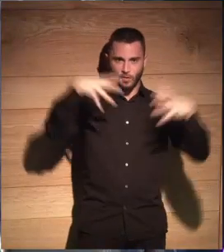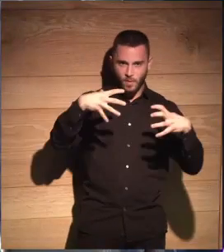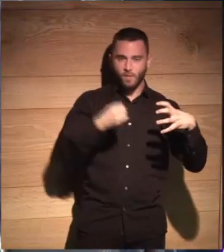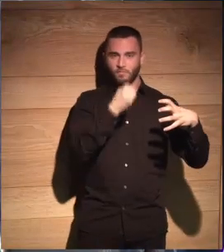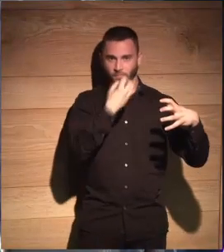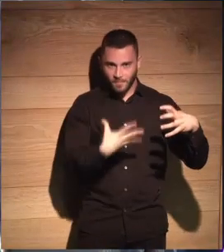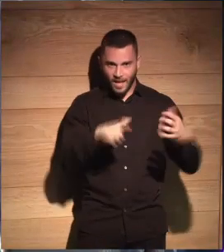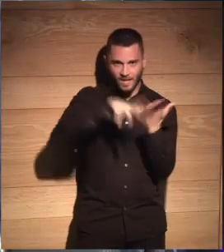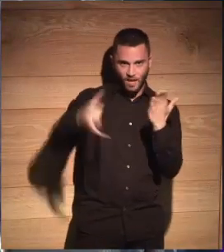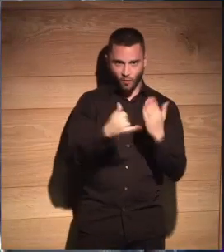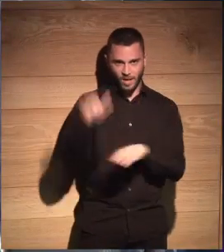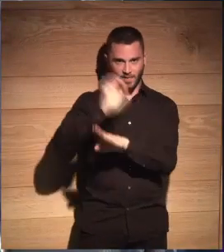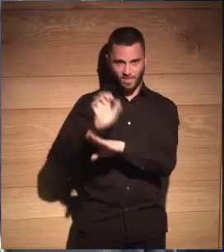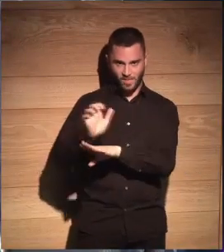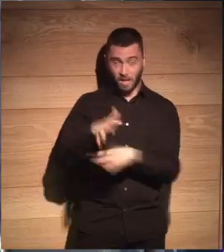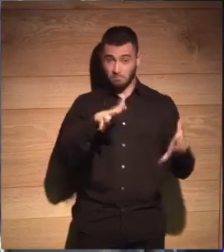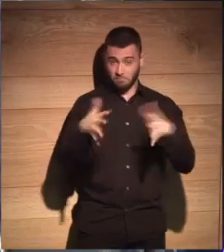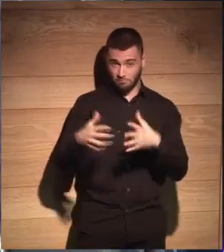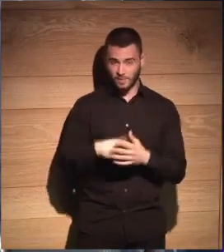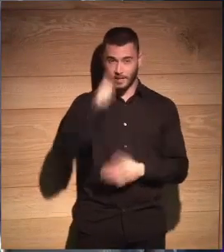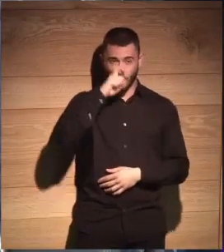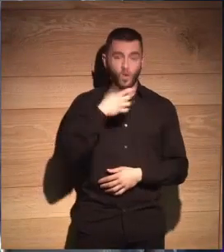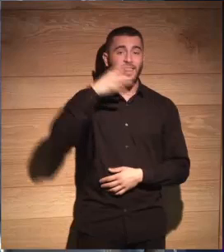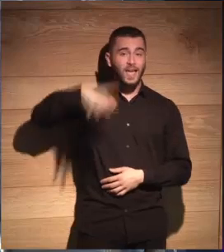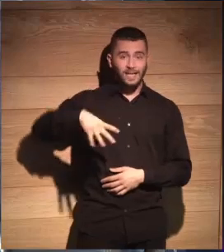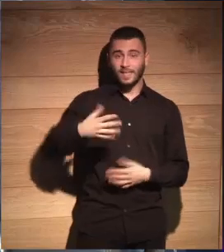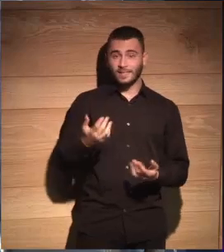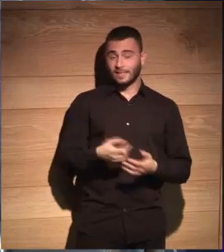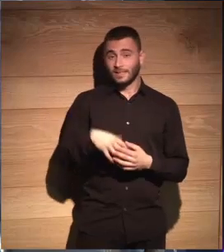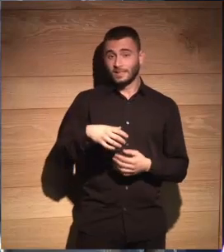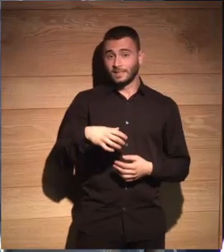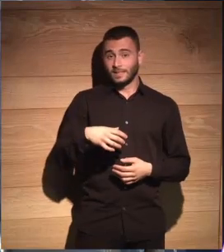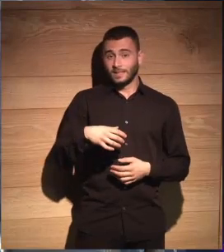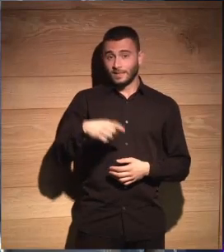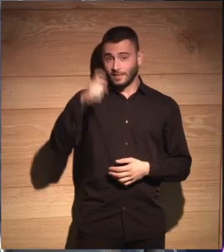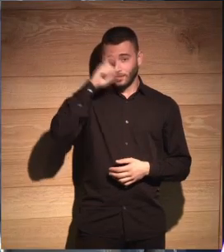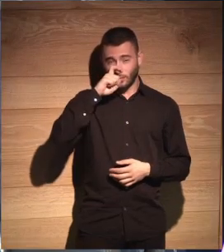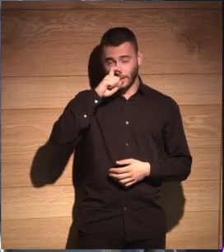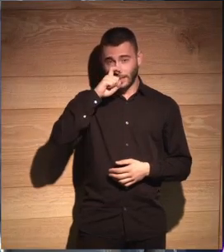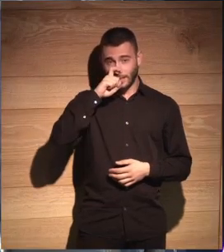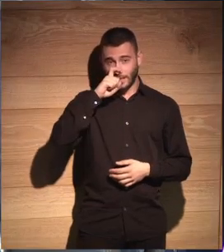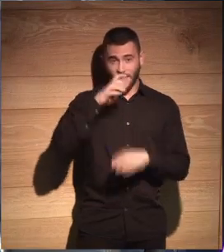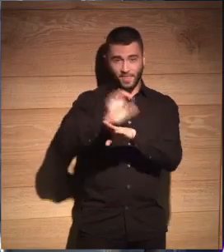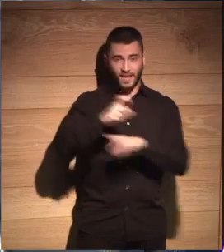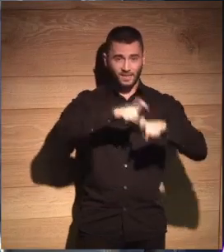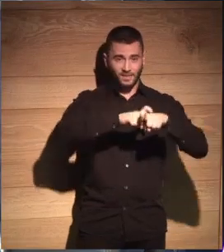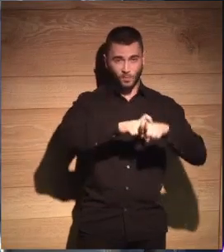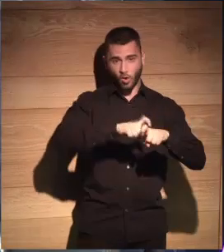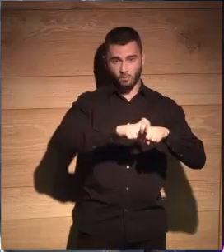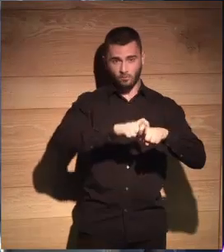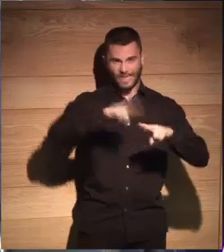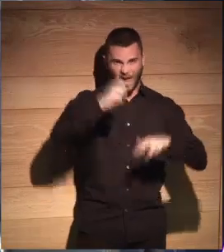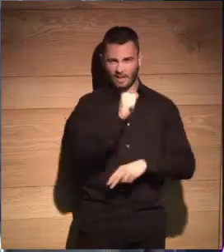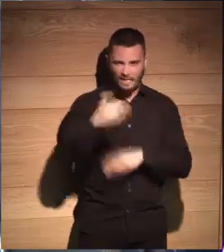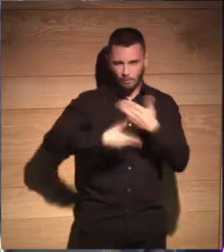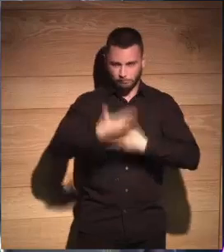lenguaje es cercano al cinematográfico, nos recuerda mucho al cine de género negro. Y literariamente, pues